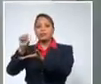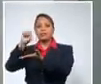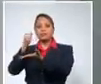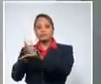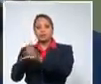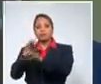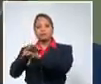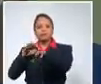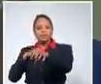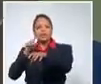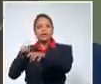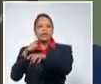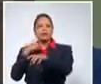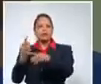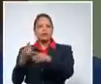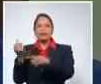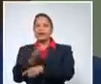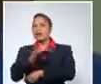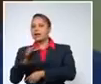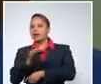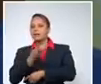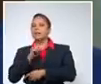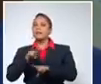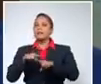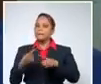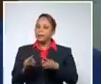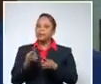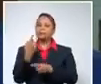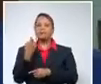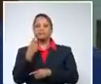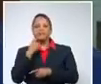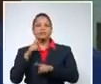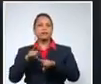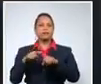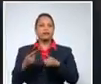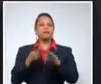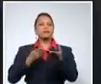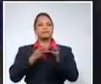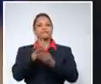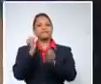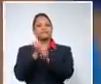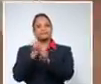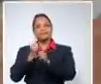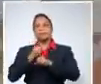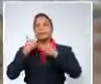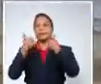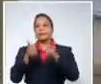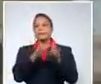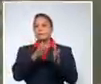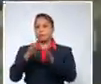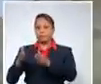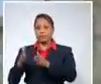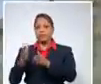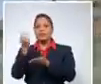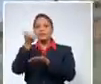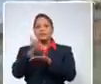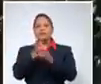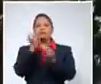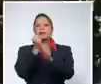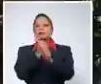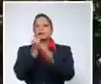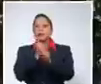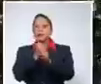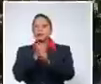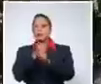ha ganado en celeridad y urge trabajar en que dichos avances sean estables. Por otro lado, en centros de trabajo y en áreas